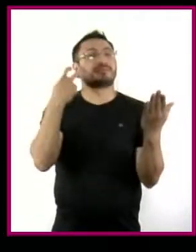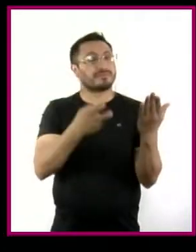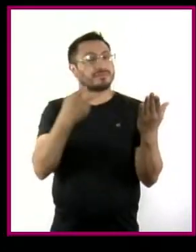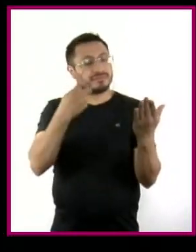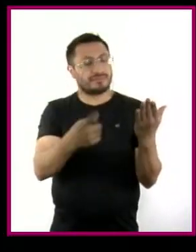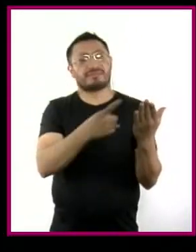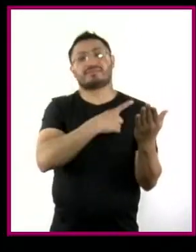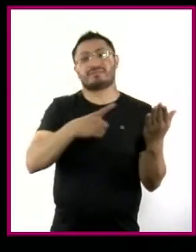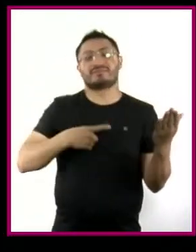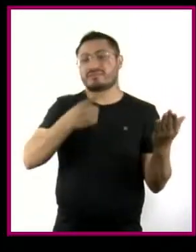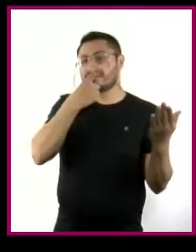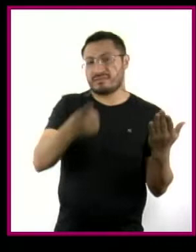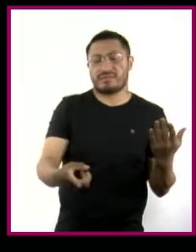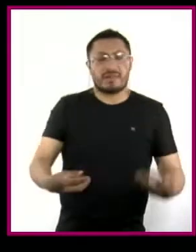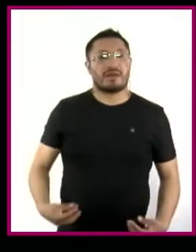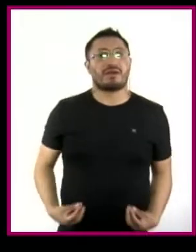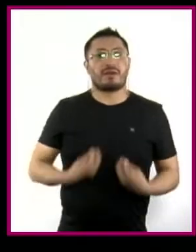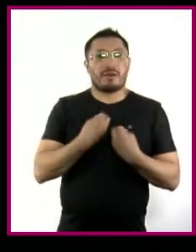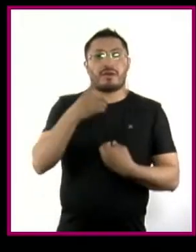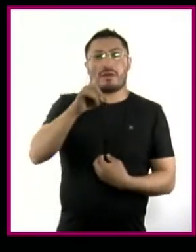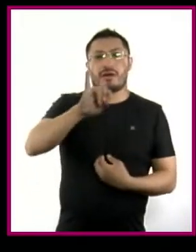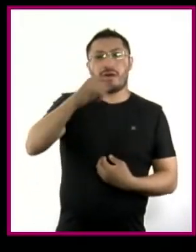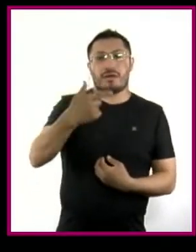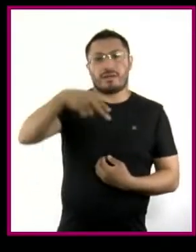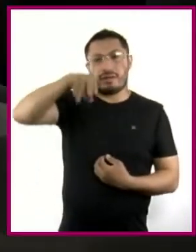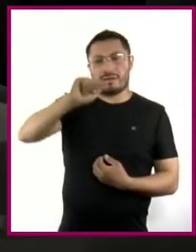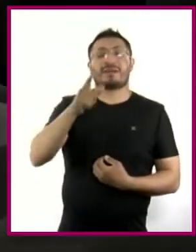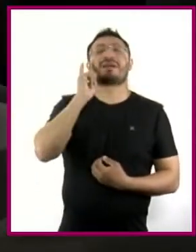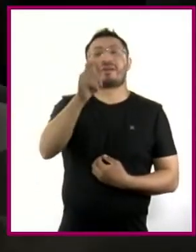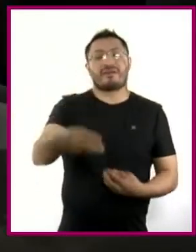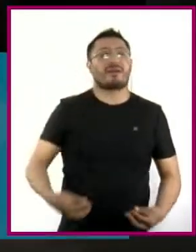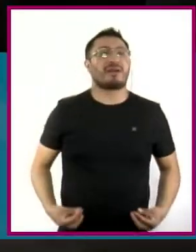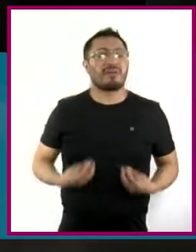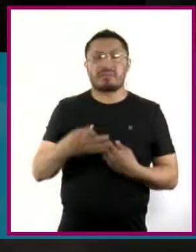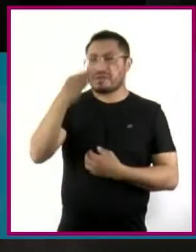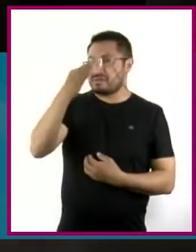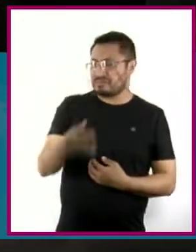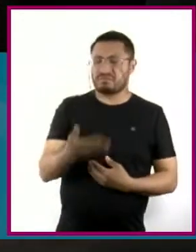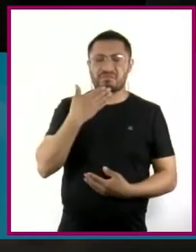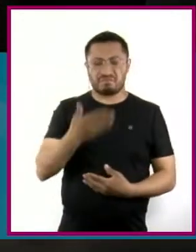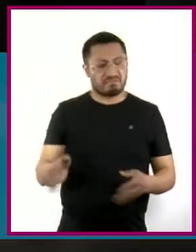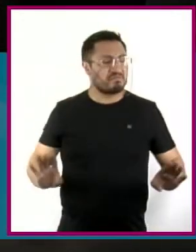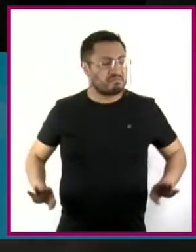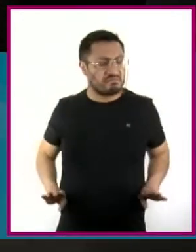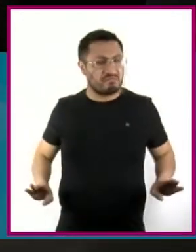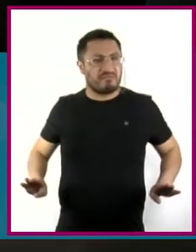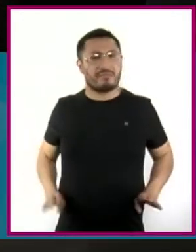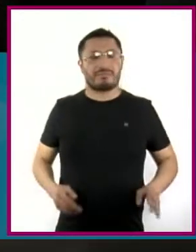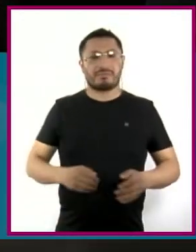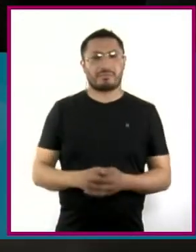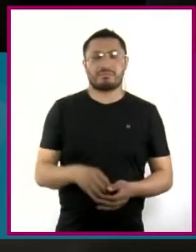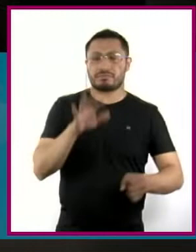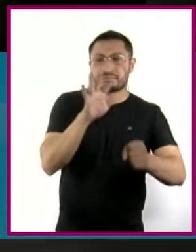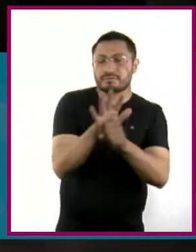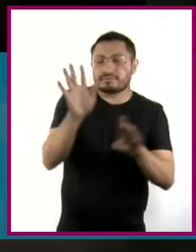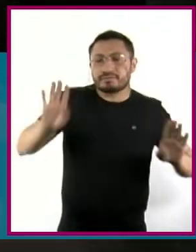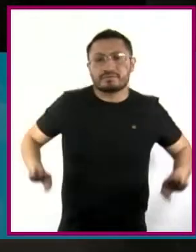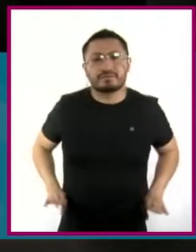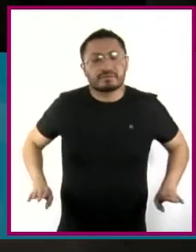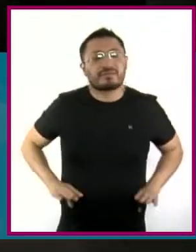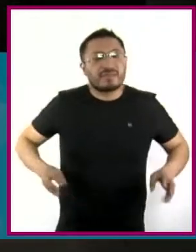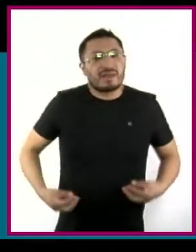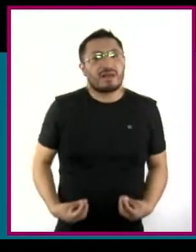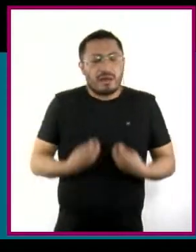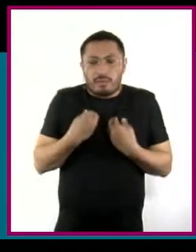que decir que una vida digna es una vida aceptable. ¿Bajo qué parámetros una vida es